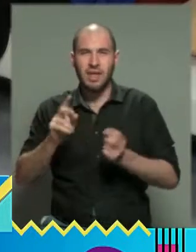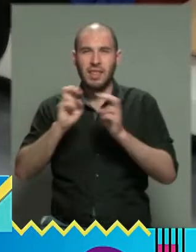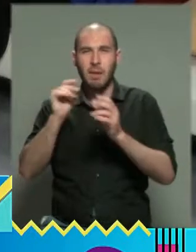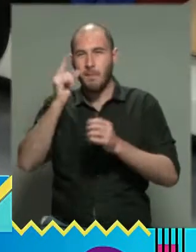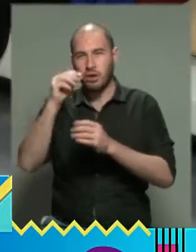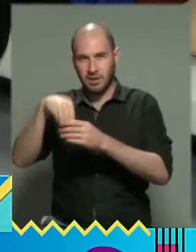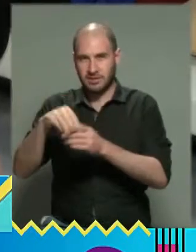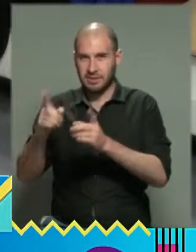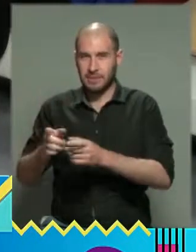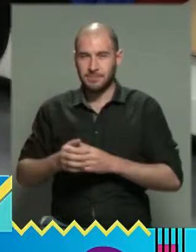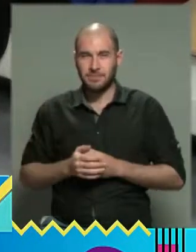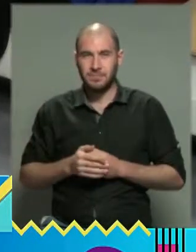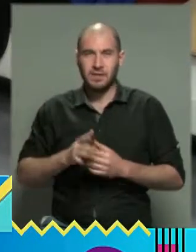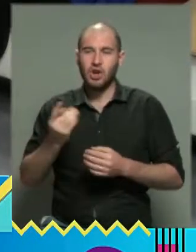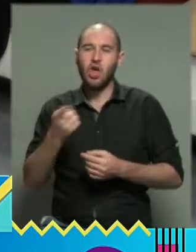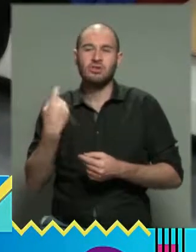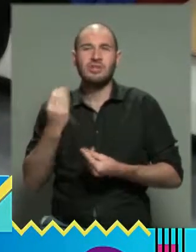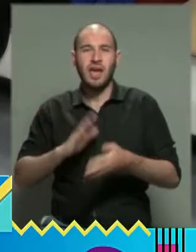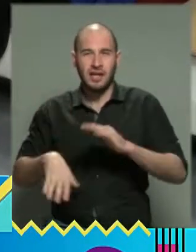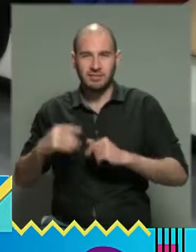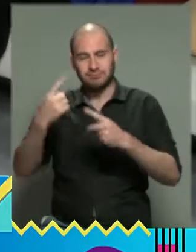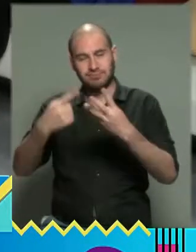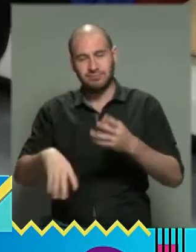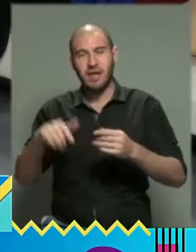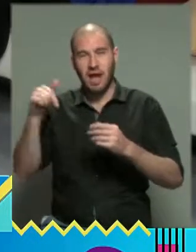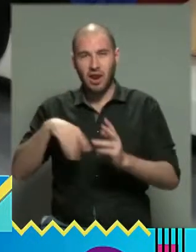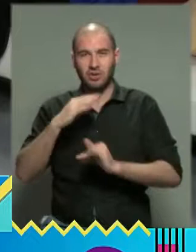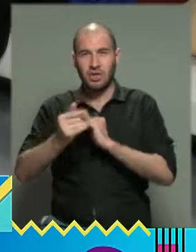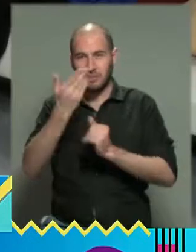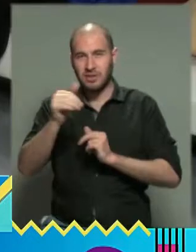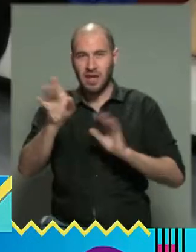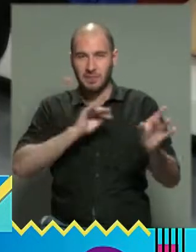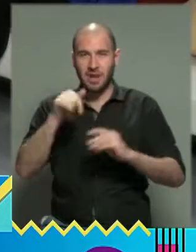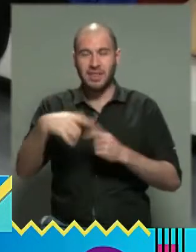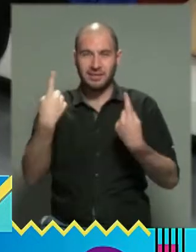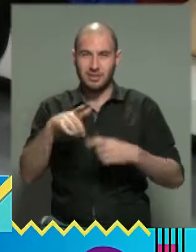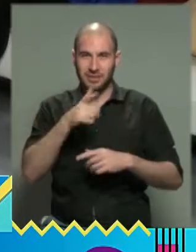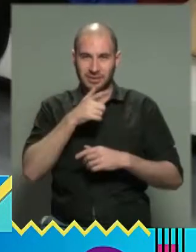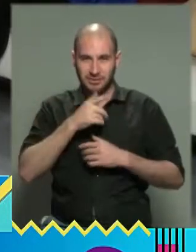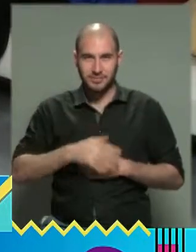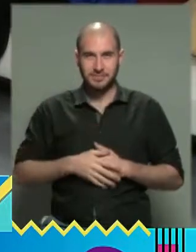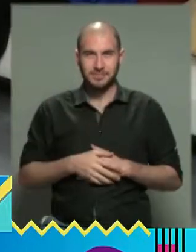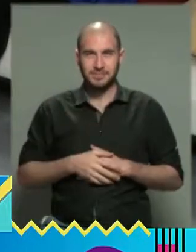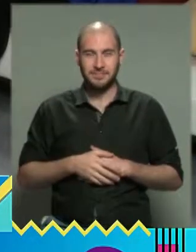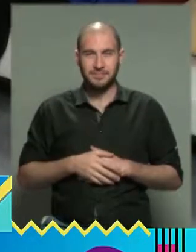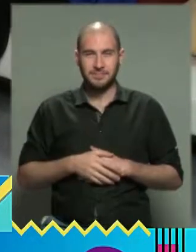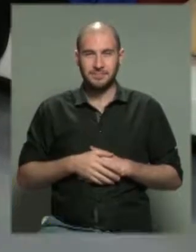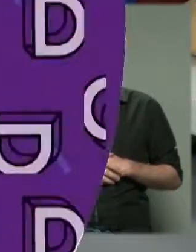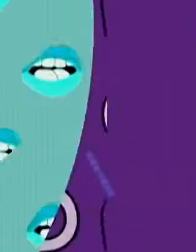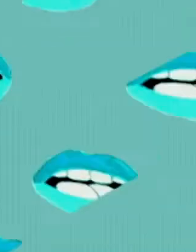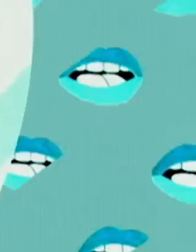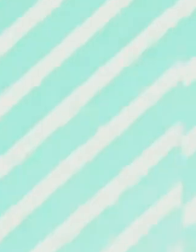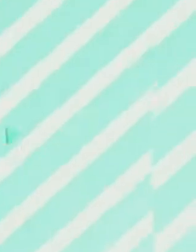ámbito político también. ¿Y qué hacemos nosotros? Todo eso vamos a estar planteando hoy con nuestros invitados aquí en Distintos Parecidos.